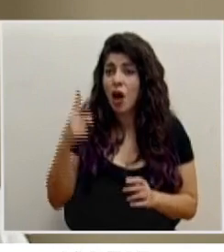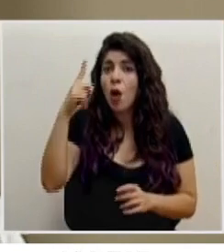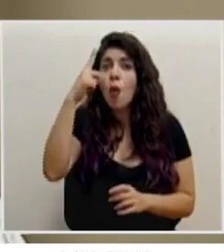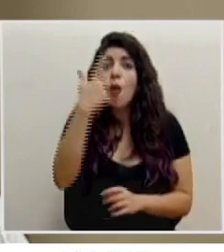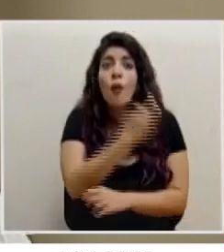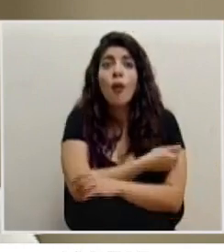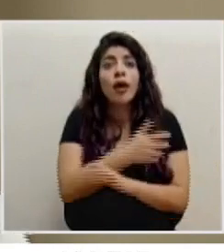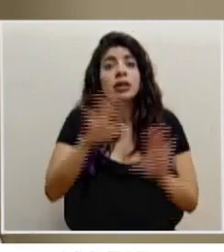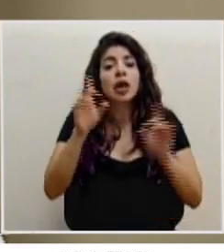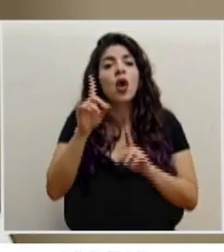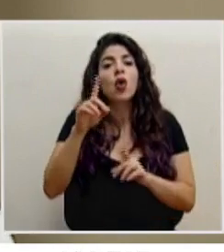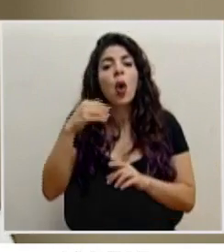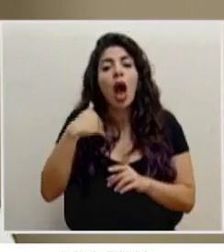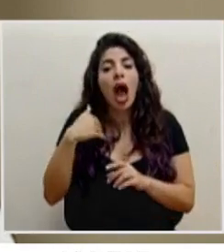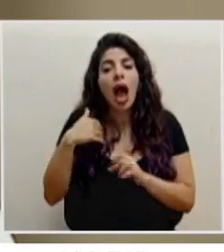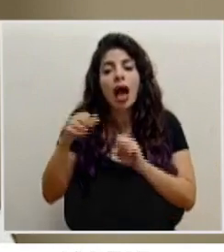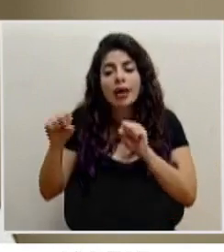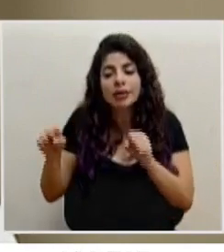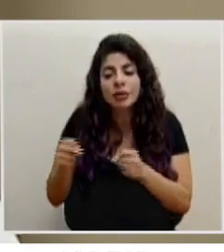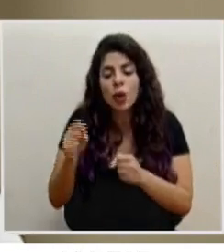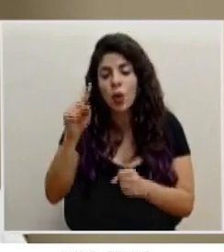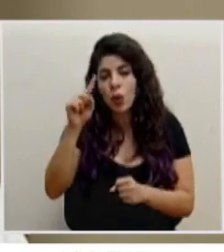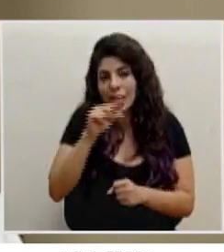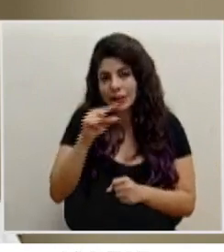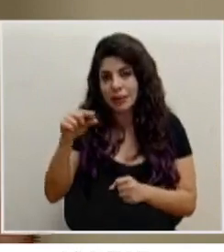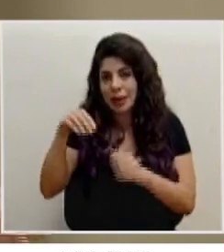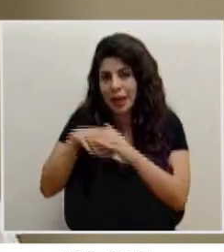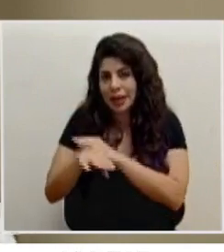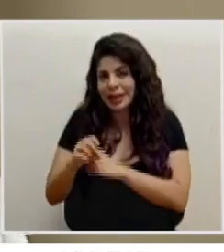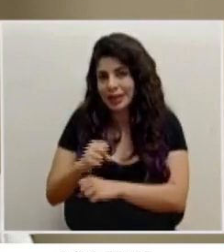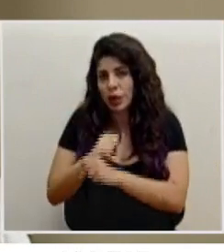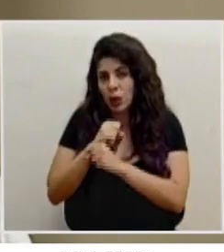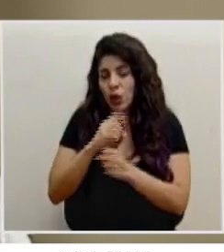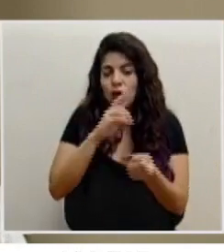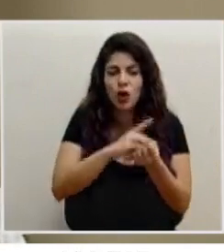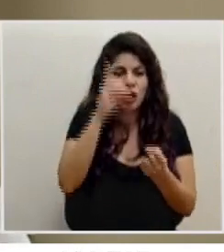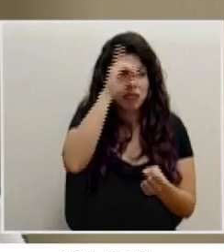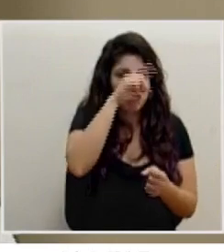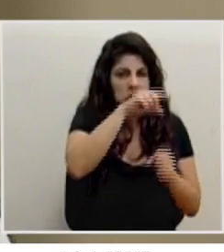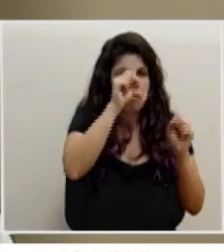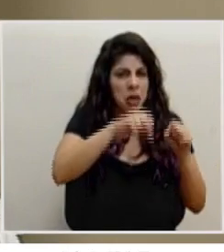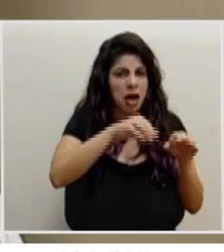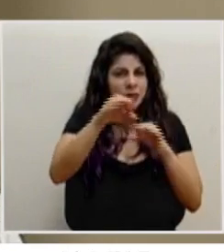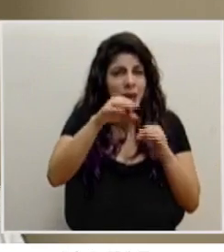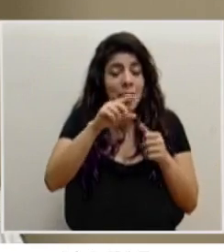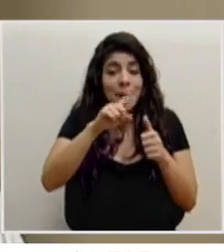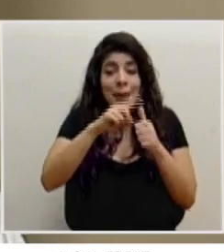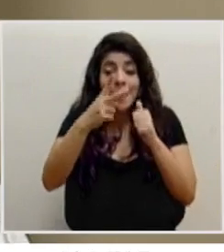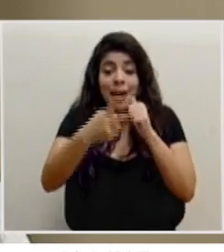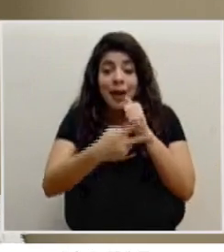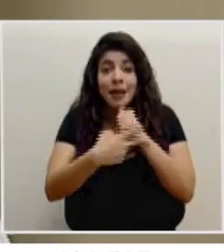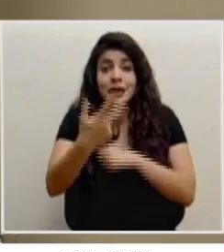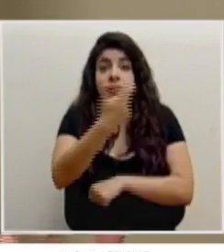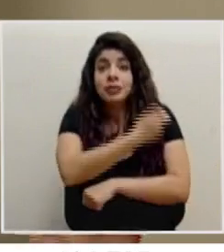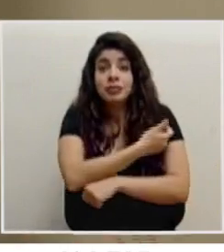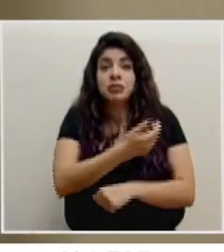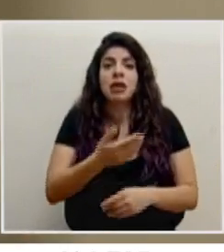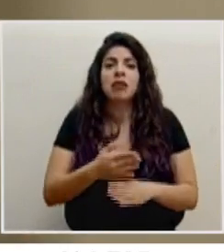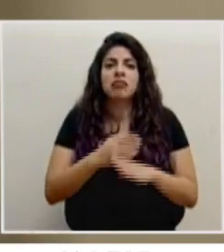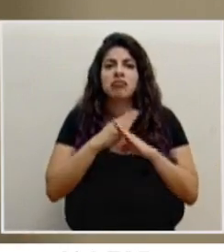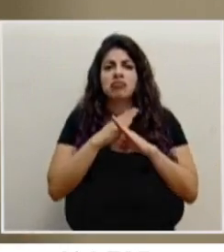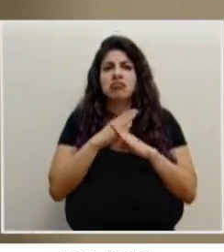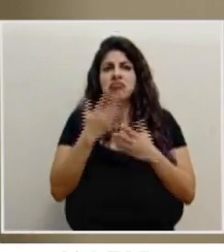dosis, sino que vamos a tener un margen de seguridad de 1 semana. Y de hecho, y ahí el doctor Salas lo puede ampliar más, la primera dosis genera una inmunidad de cerca